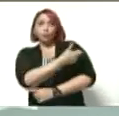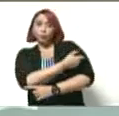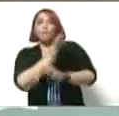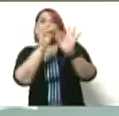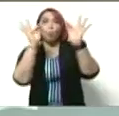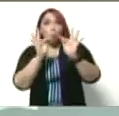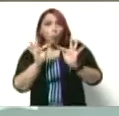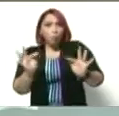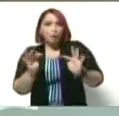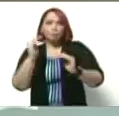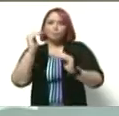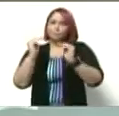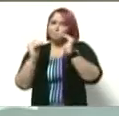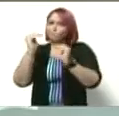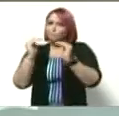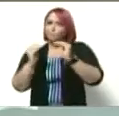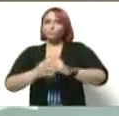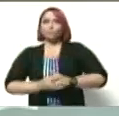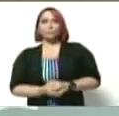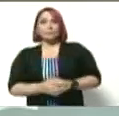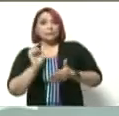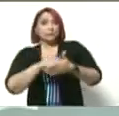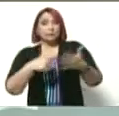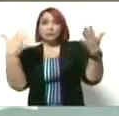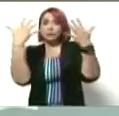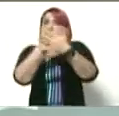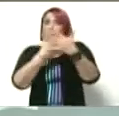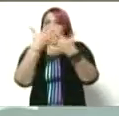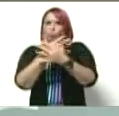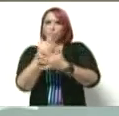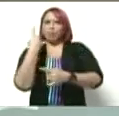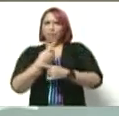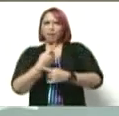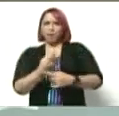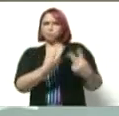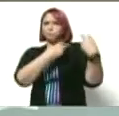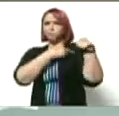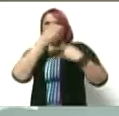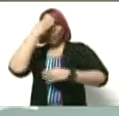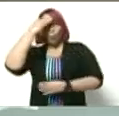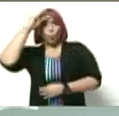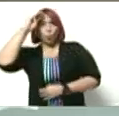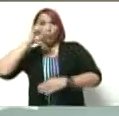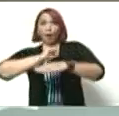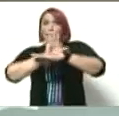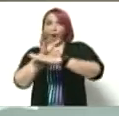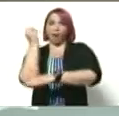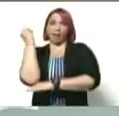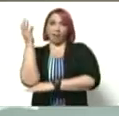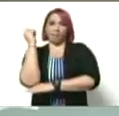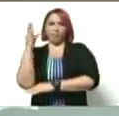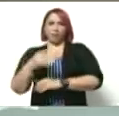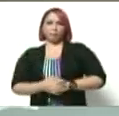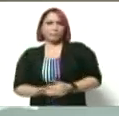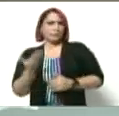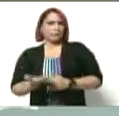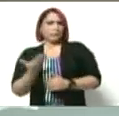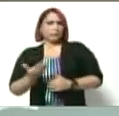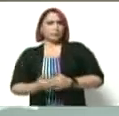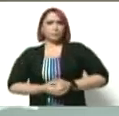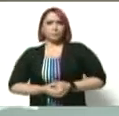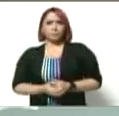equilibrada y sin duda el papel de cuba en la cumbre del alba será éste por los